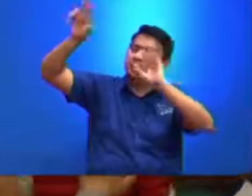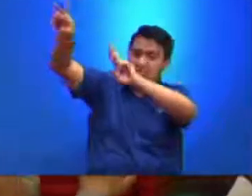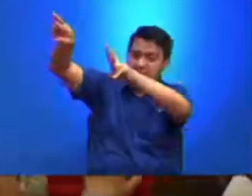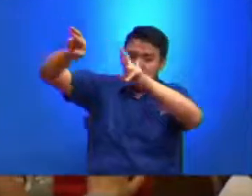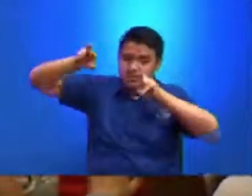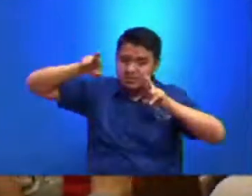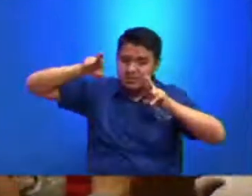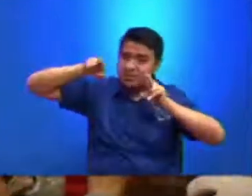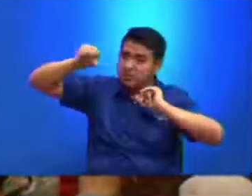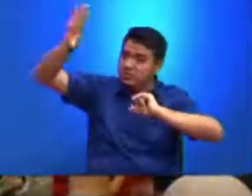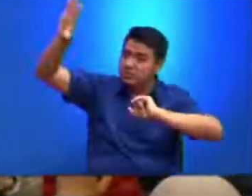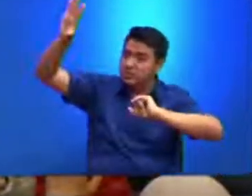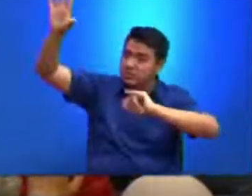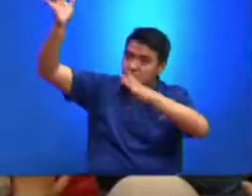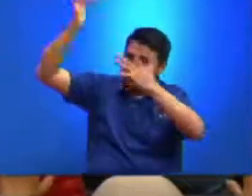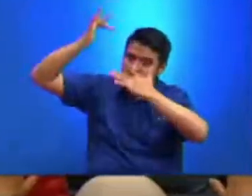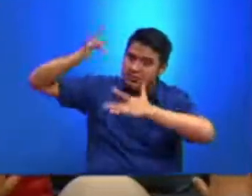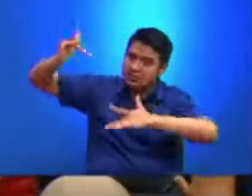sí, Señor.